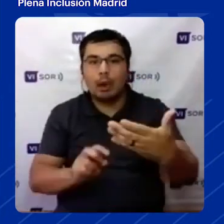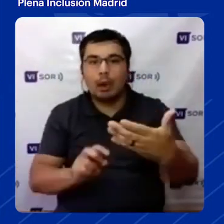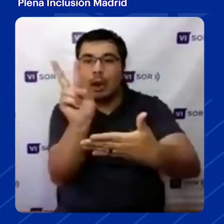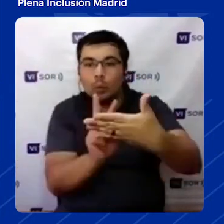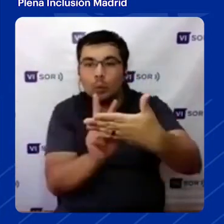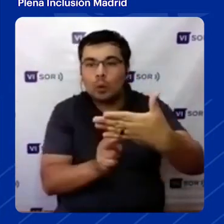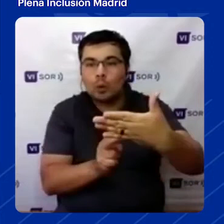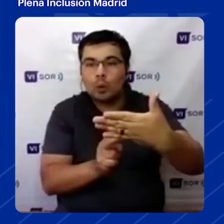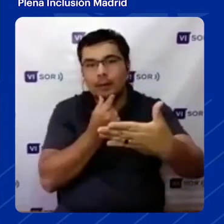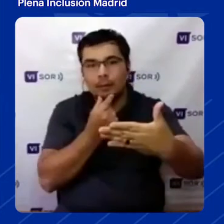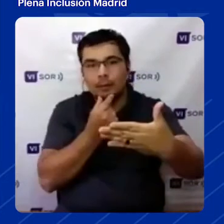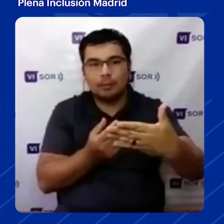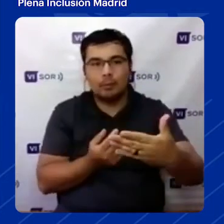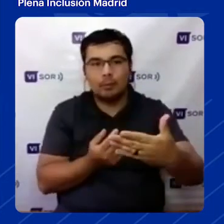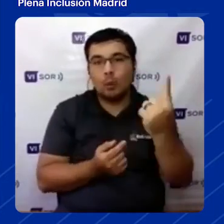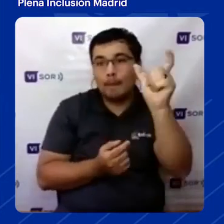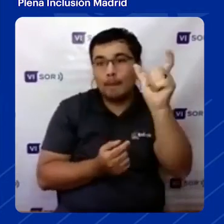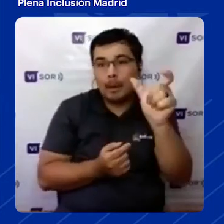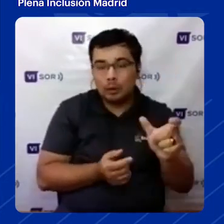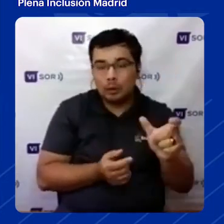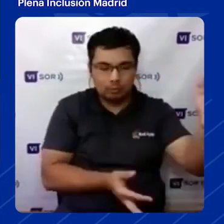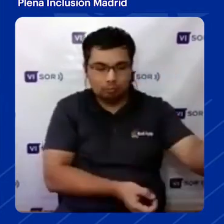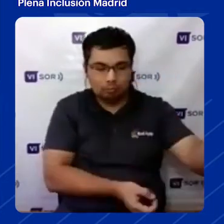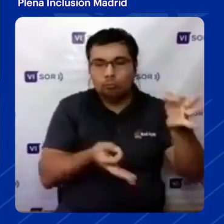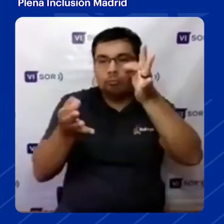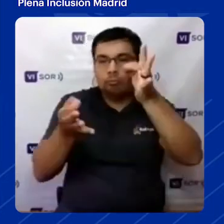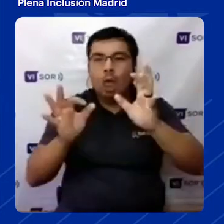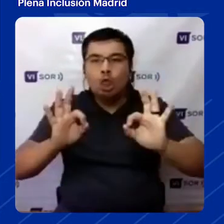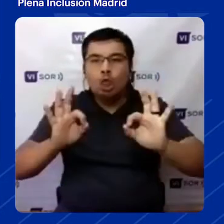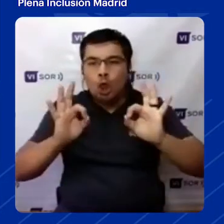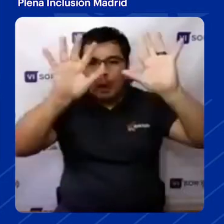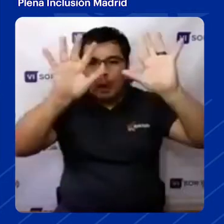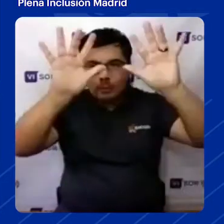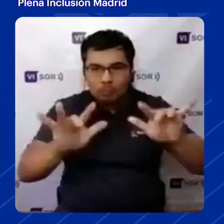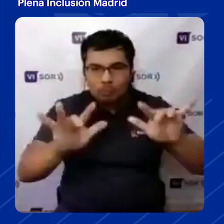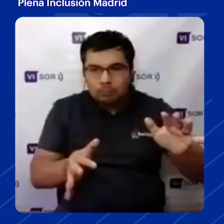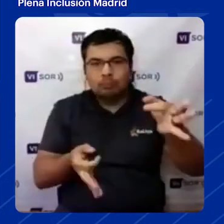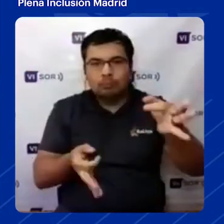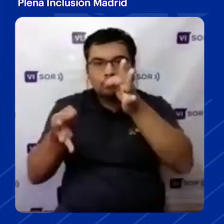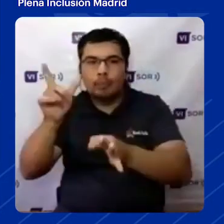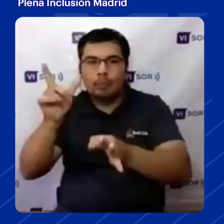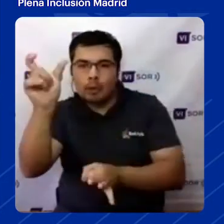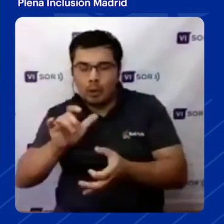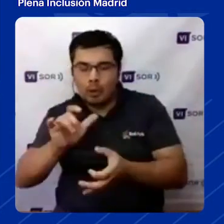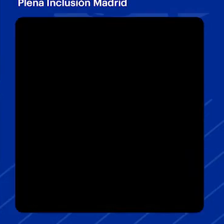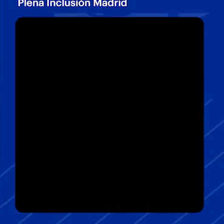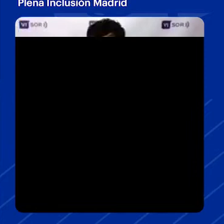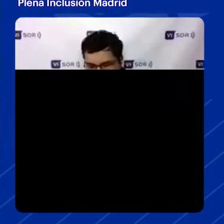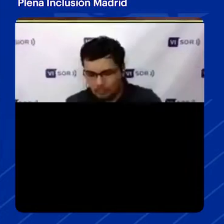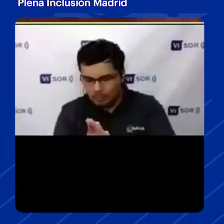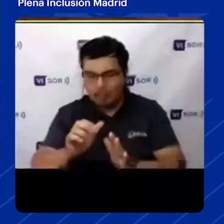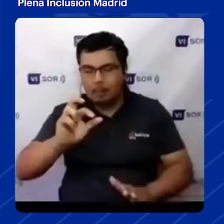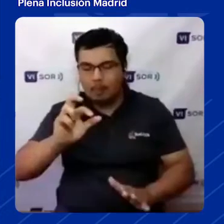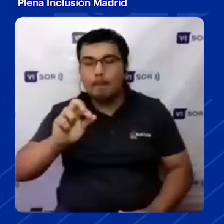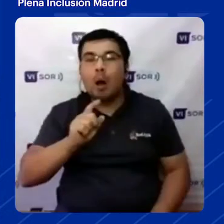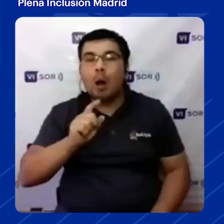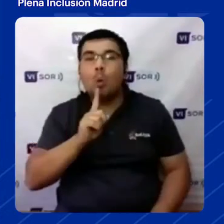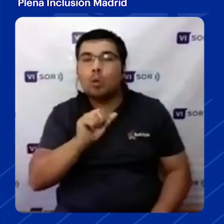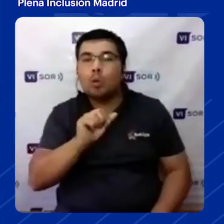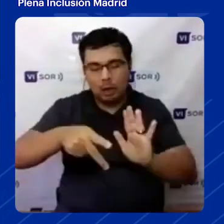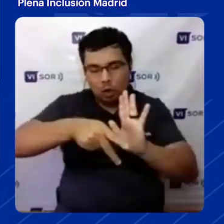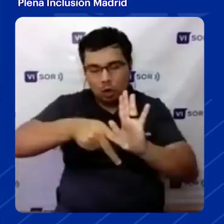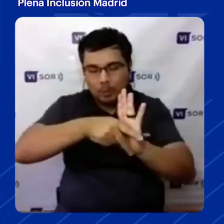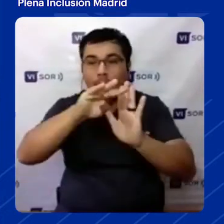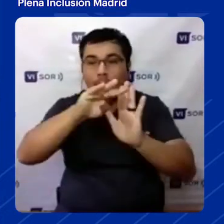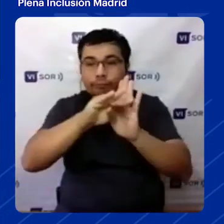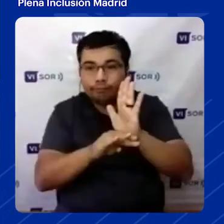entonces recibe un documento original, aplica una serie de pautas, que estamos hablando pues, de unas 150 pautas que están en la norma española, y a partir de ahí